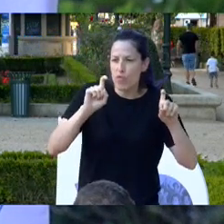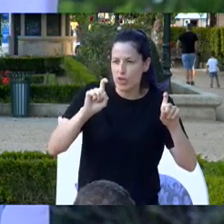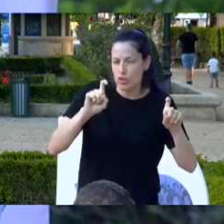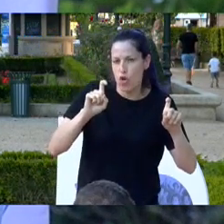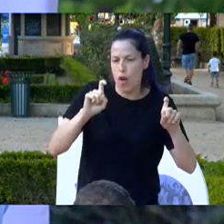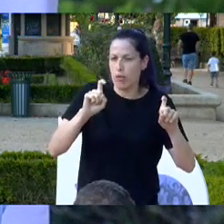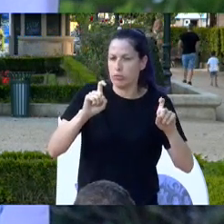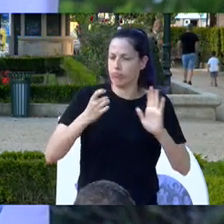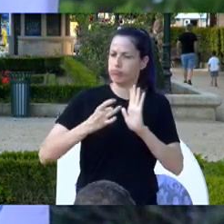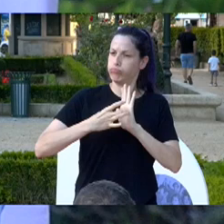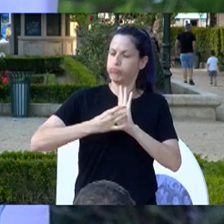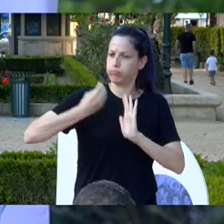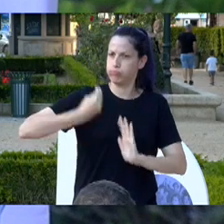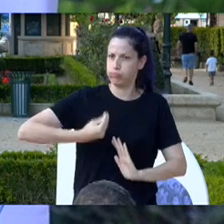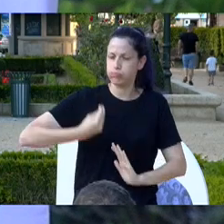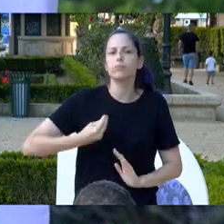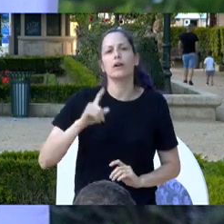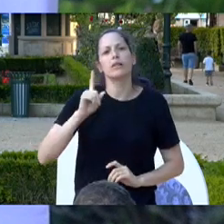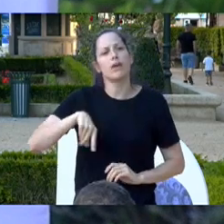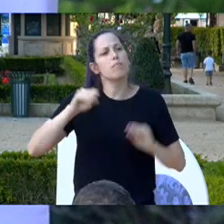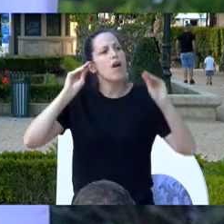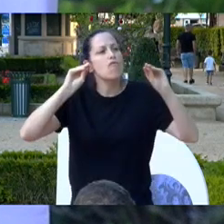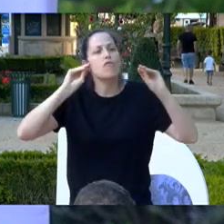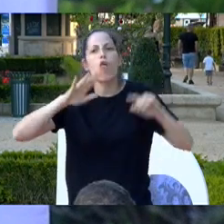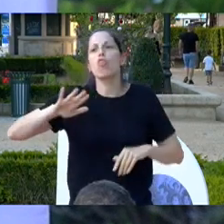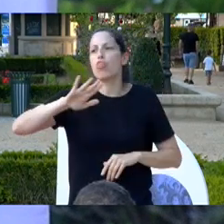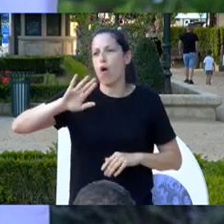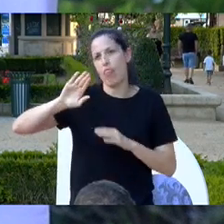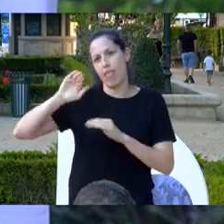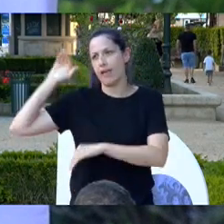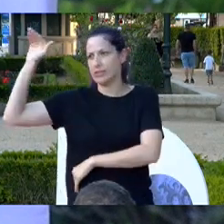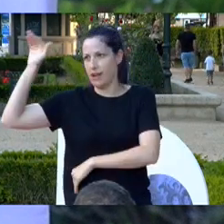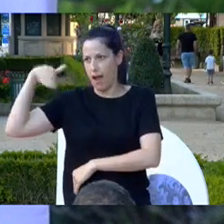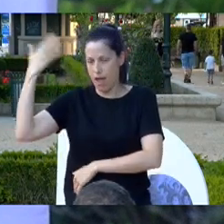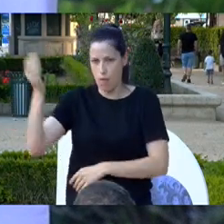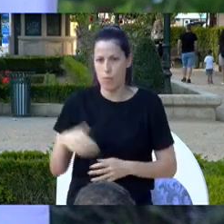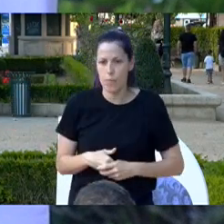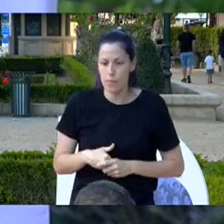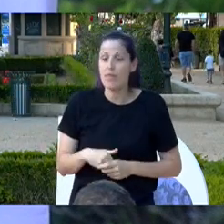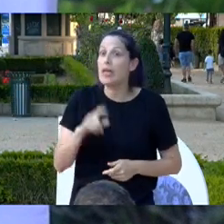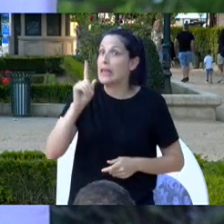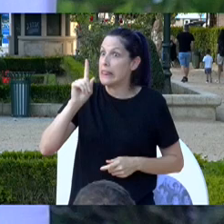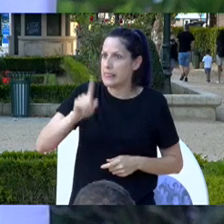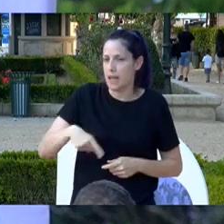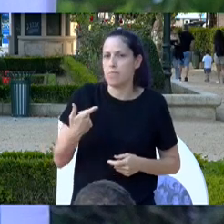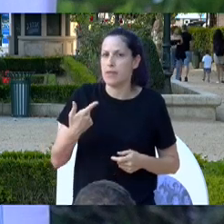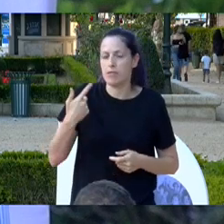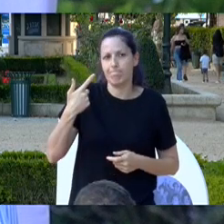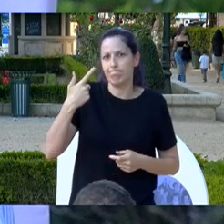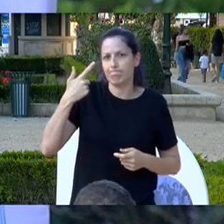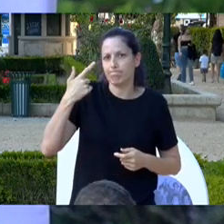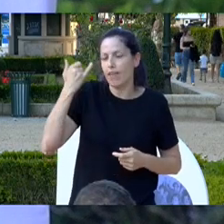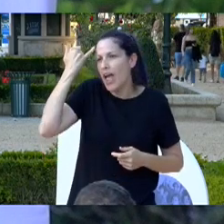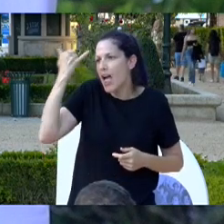cualificación, moitos deles formados no estranxeiro, e que, curiosamente, eran de todas as ideoloxías.